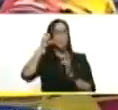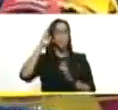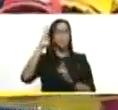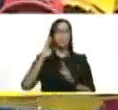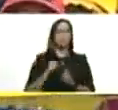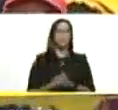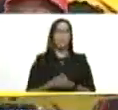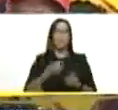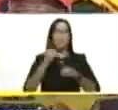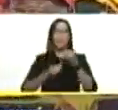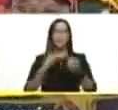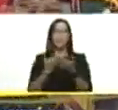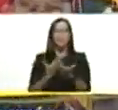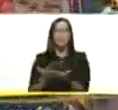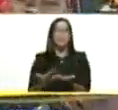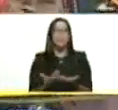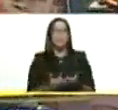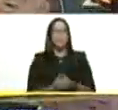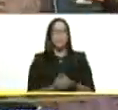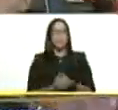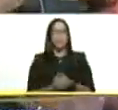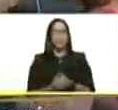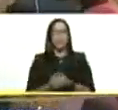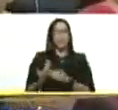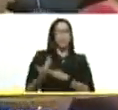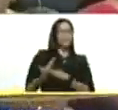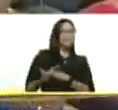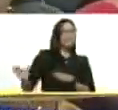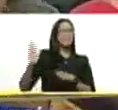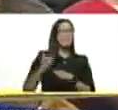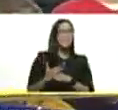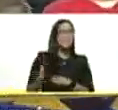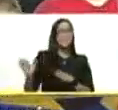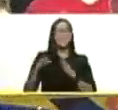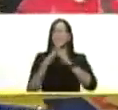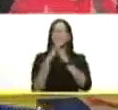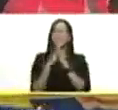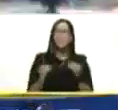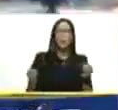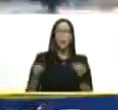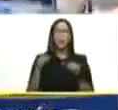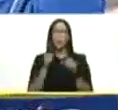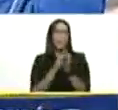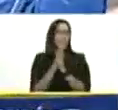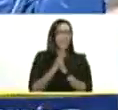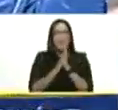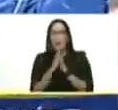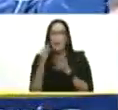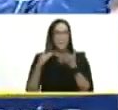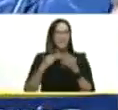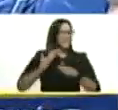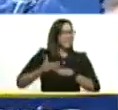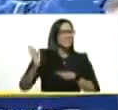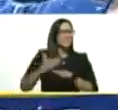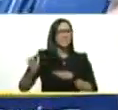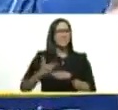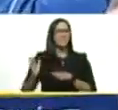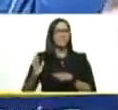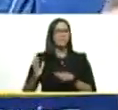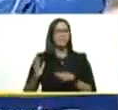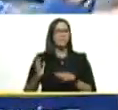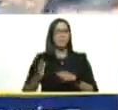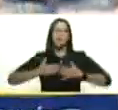apostolado, a desprendernos de todo lo material y entregarnos allí en